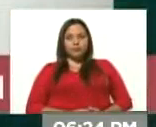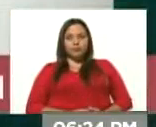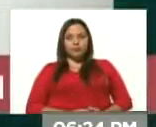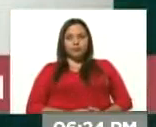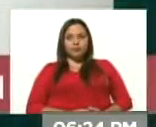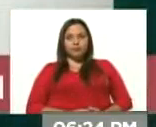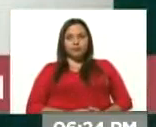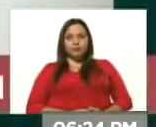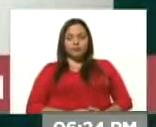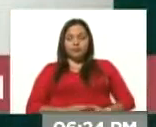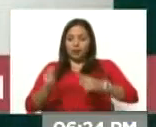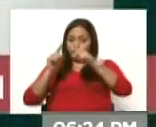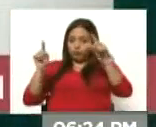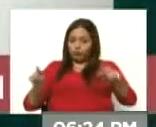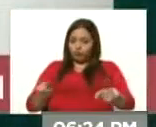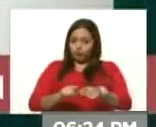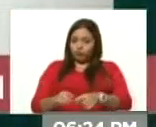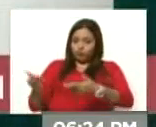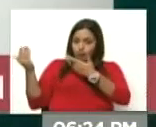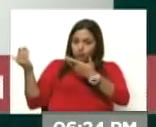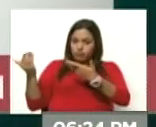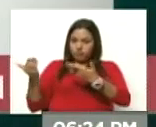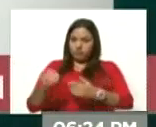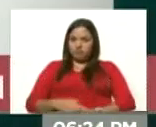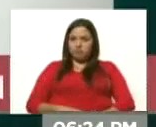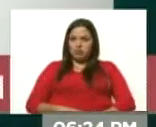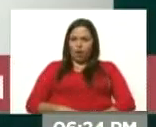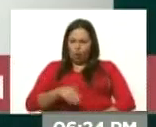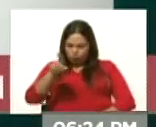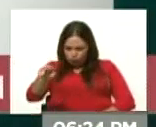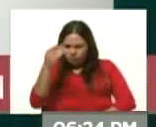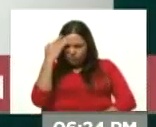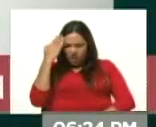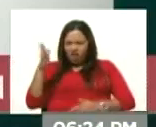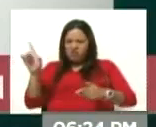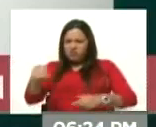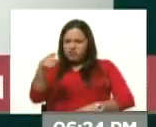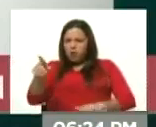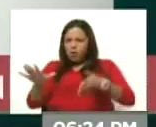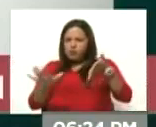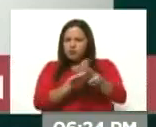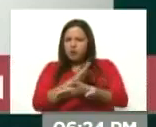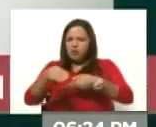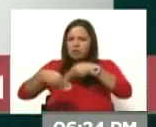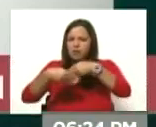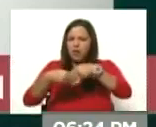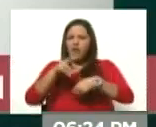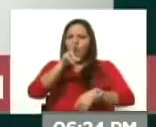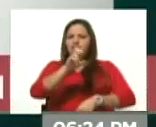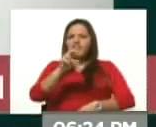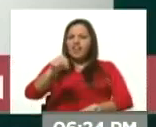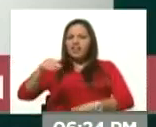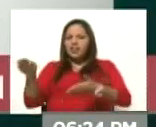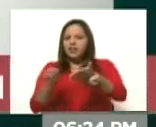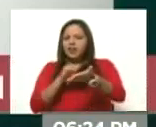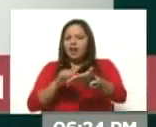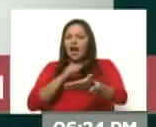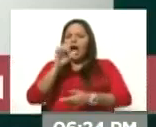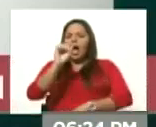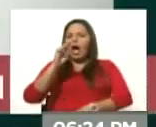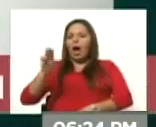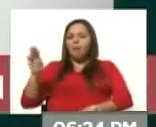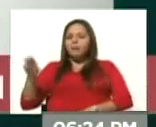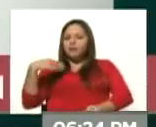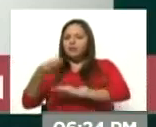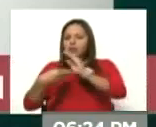interna cesa y la tenemos que están informadas está usted sobre la plataforma tecnológica o red social en app que creó el gobierno nacional para que los